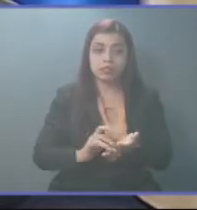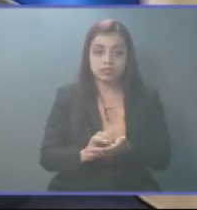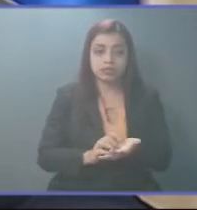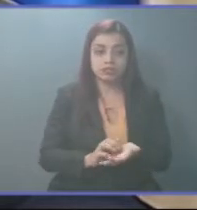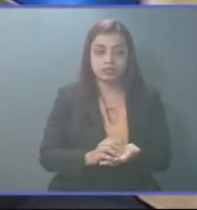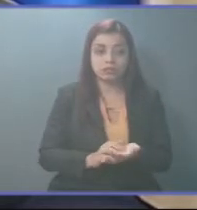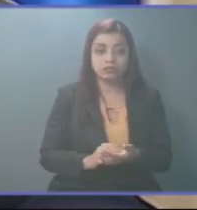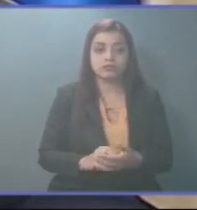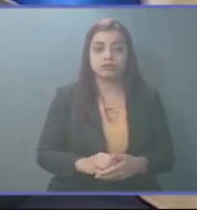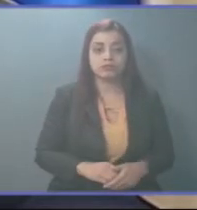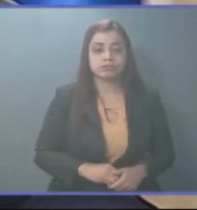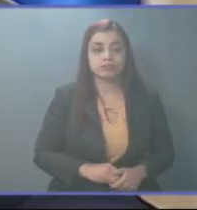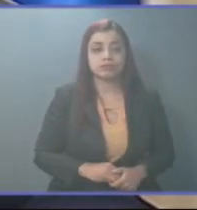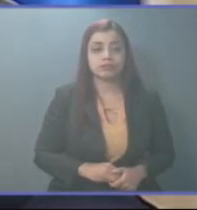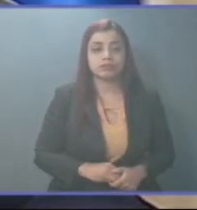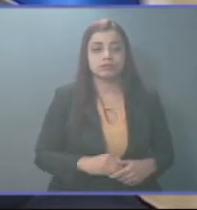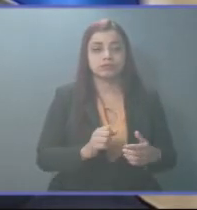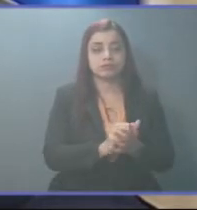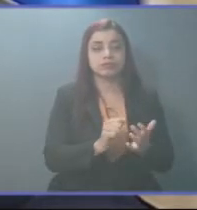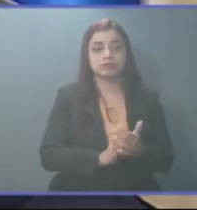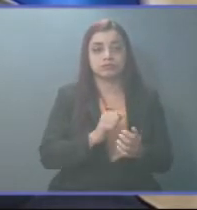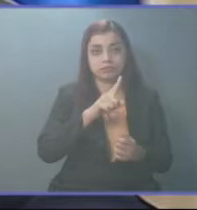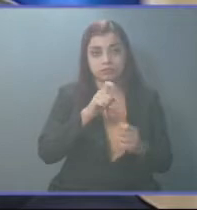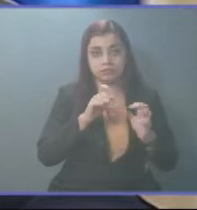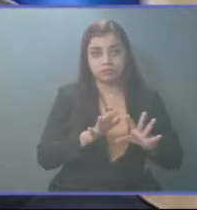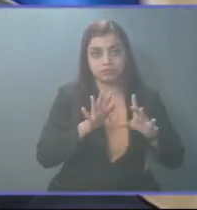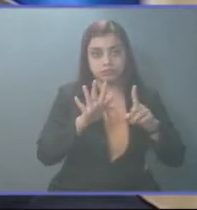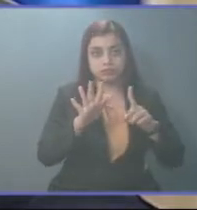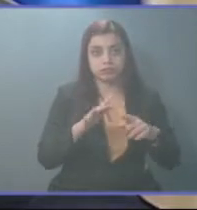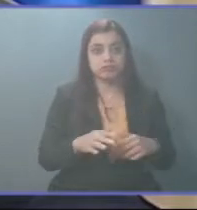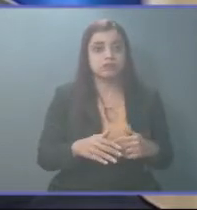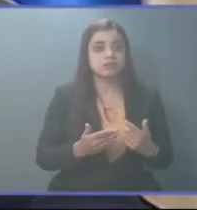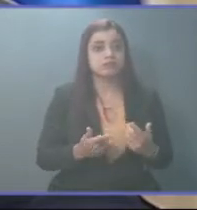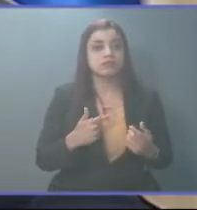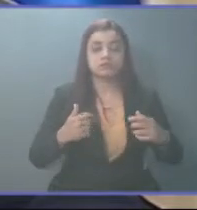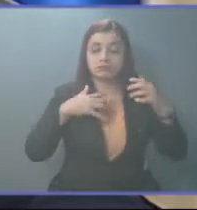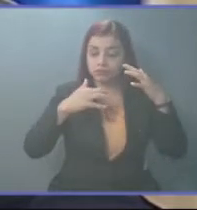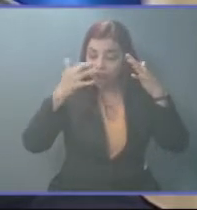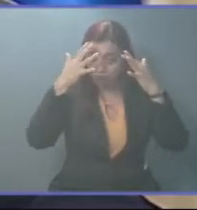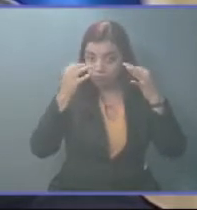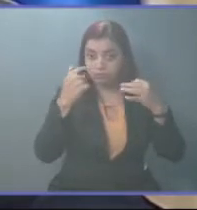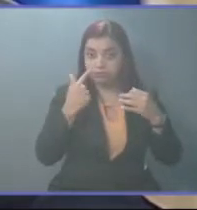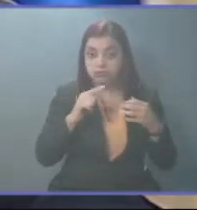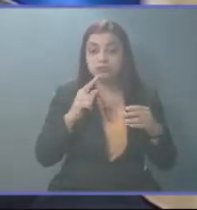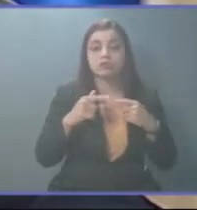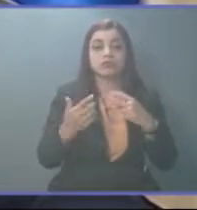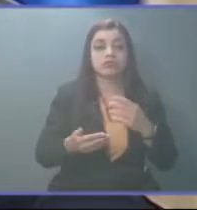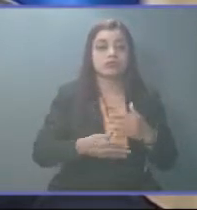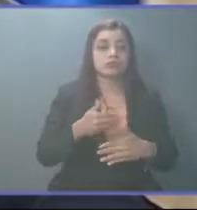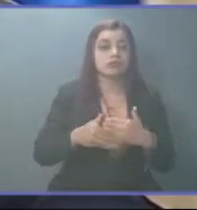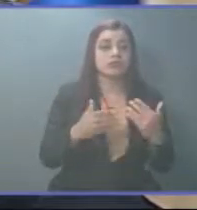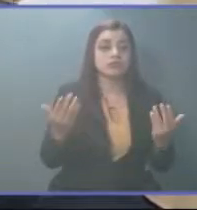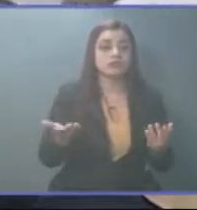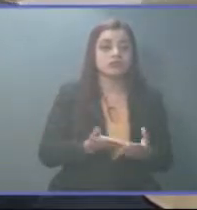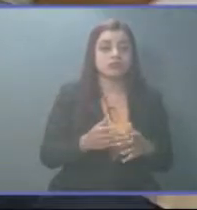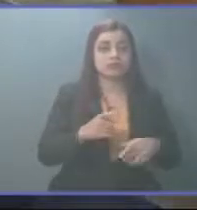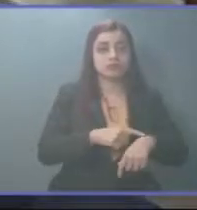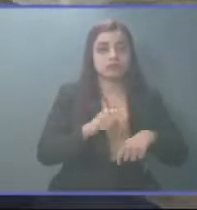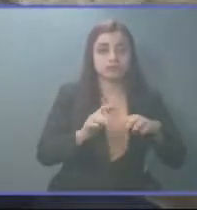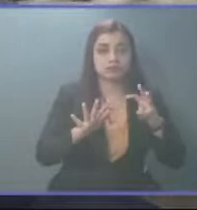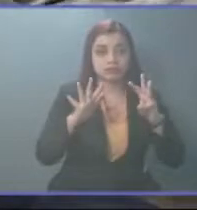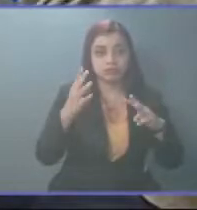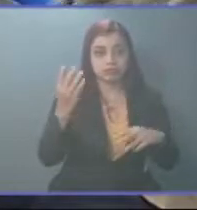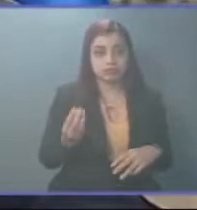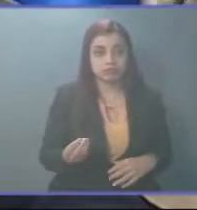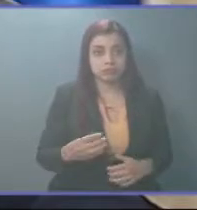forma. Artículo 116. Se decretará apertura a pruebas dentro del procedimiento por un plazo de 8 días